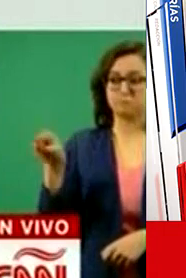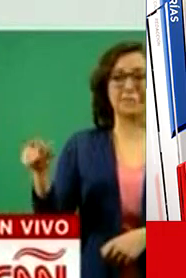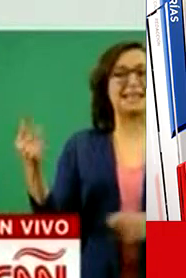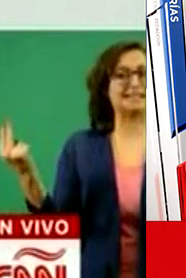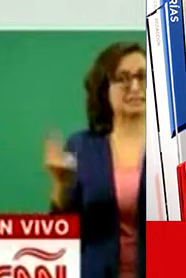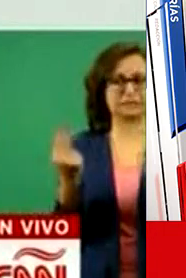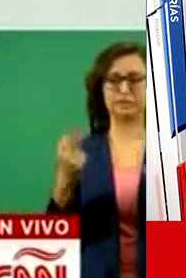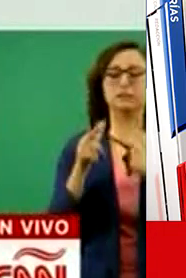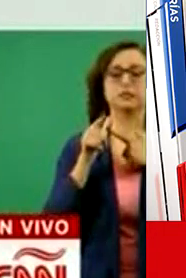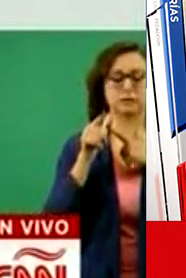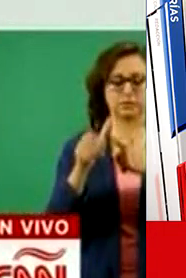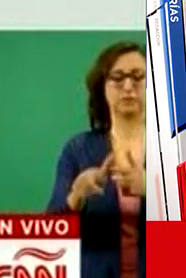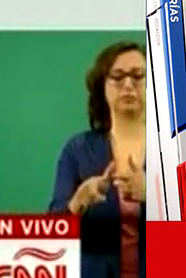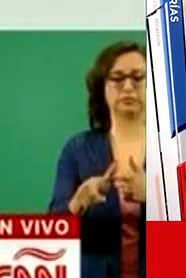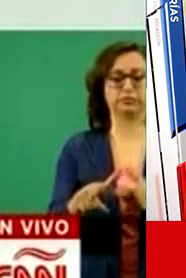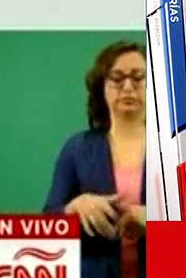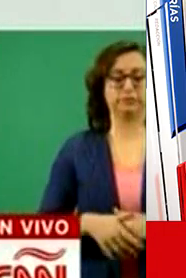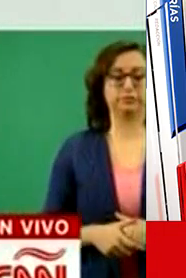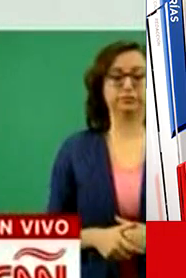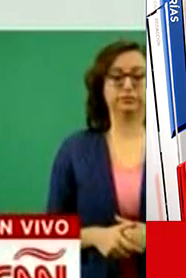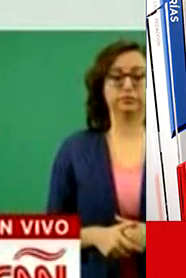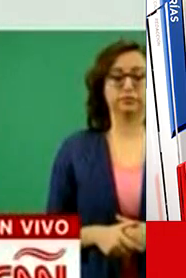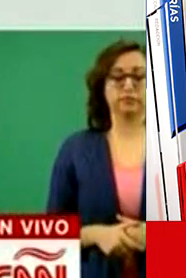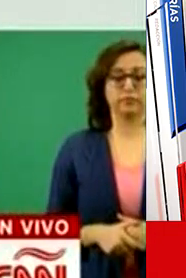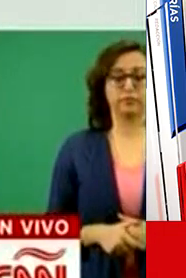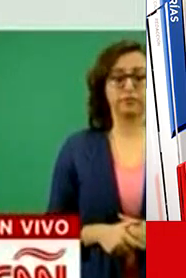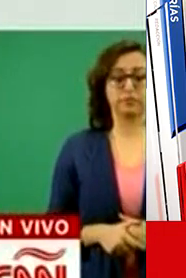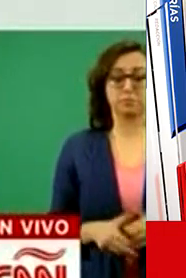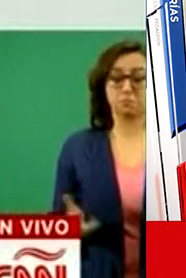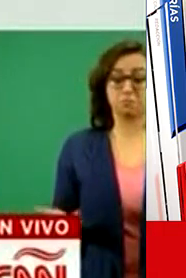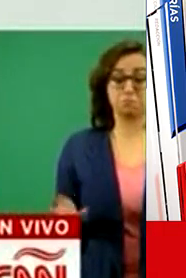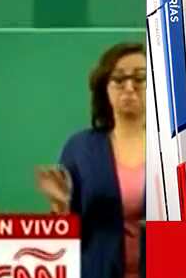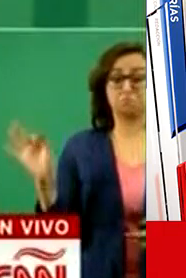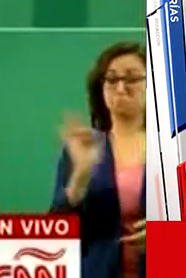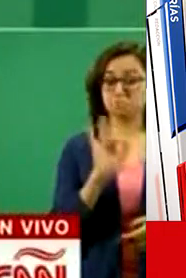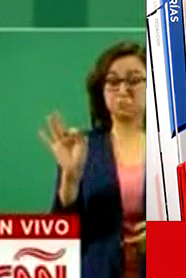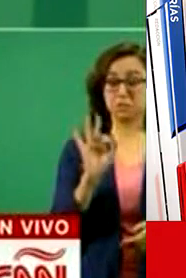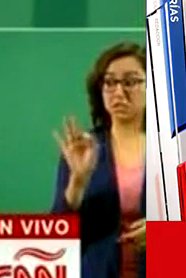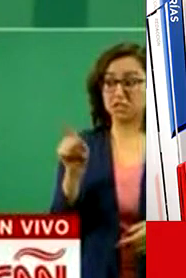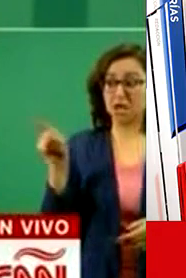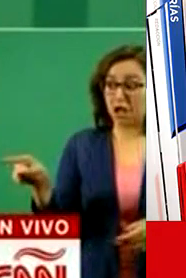el ministro Saldívar. Si no es él,